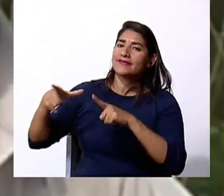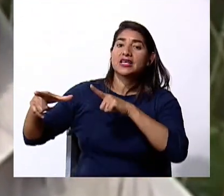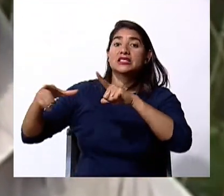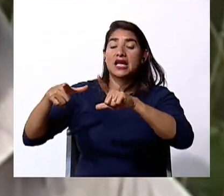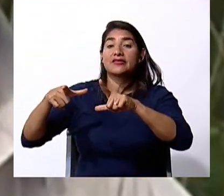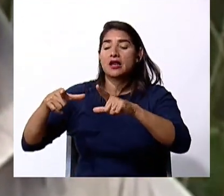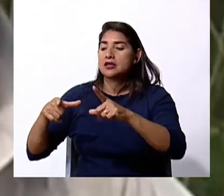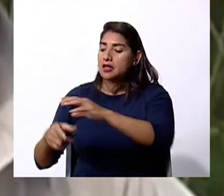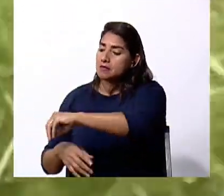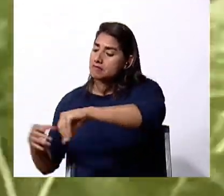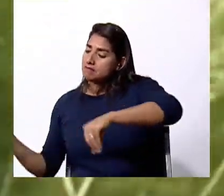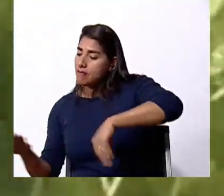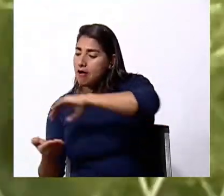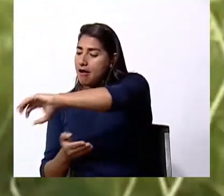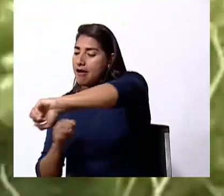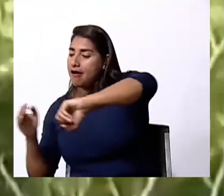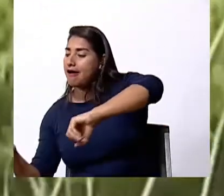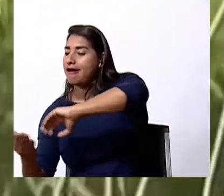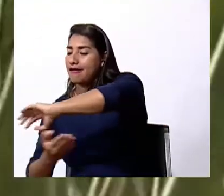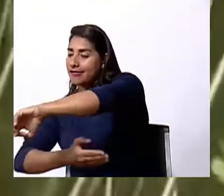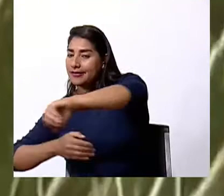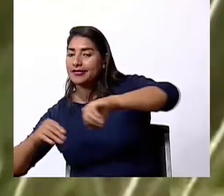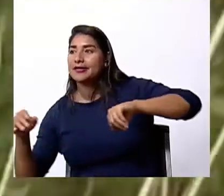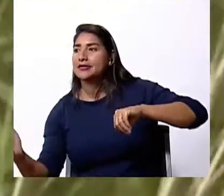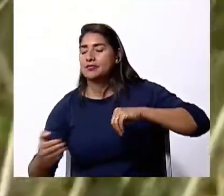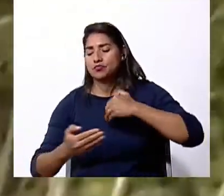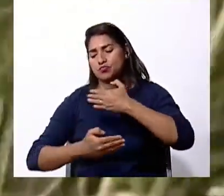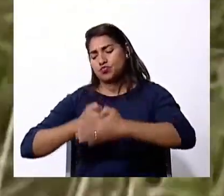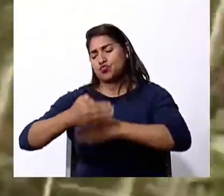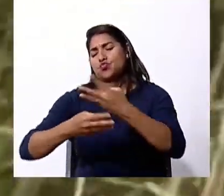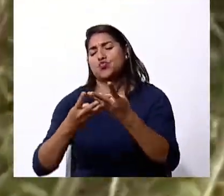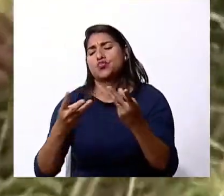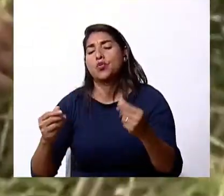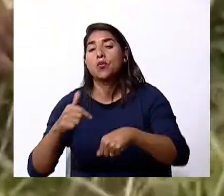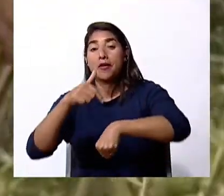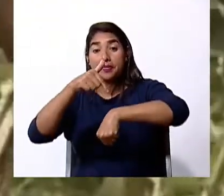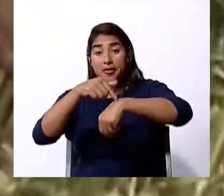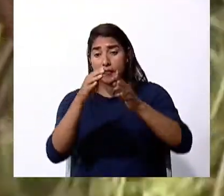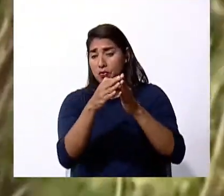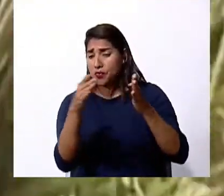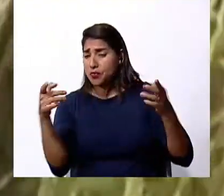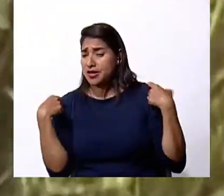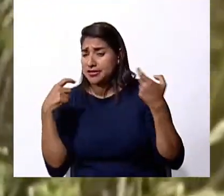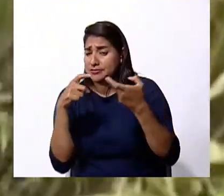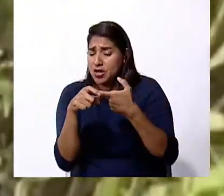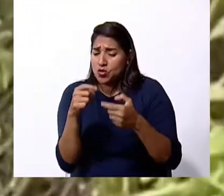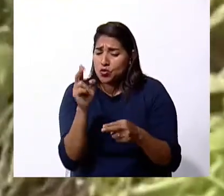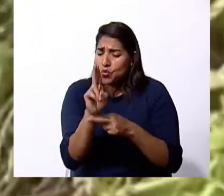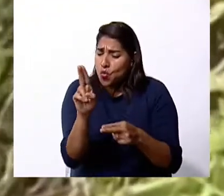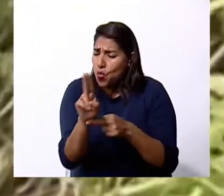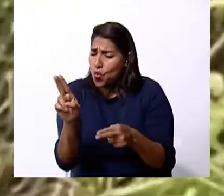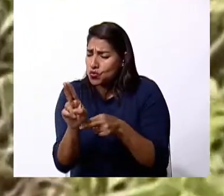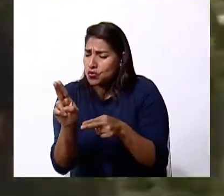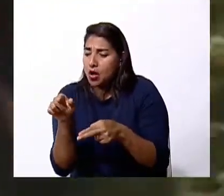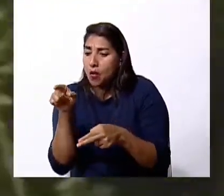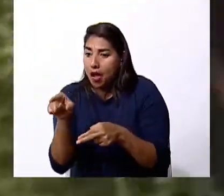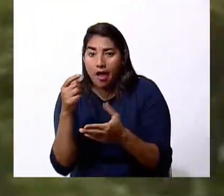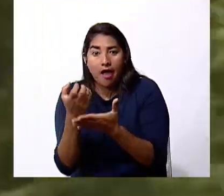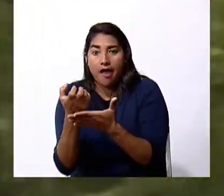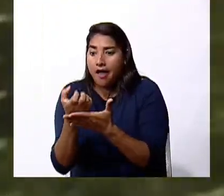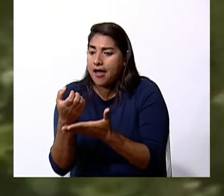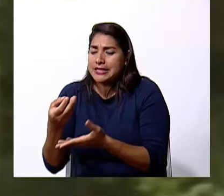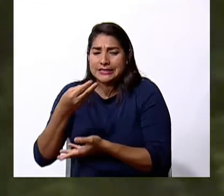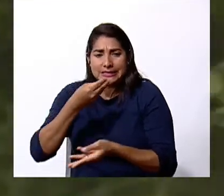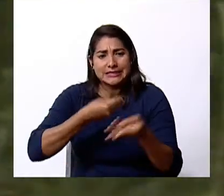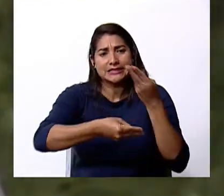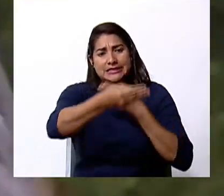para poderla procesar. Durante gran parte de la colonia, el añil fue el principal rubro económico de exportación